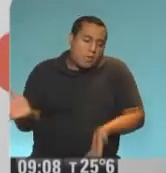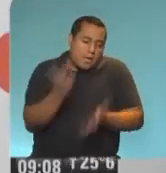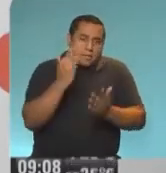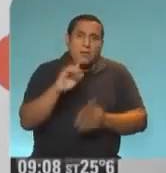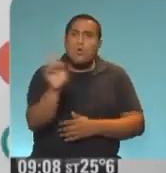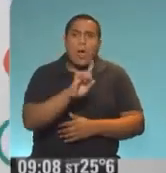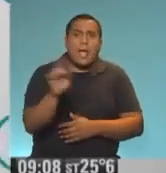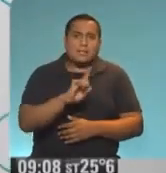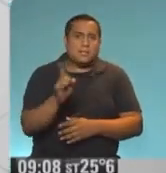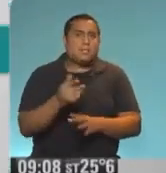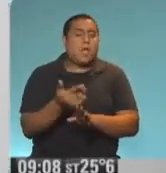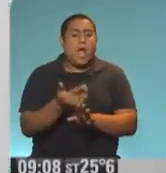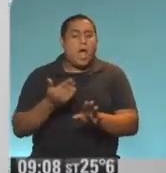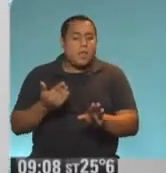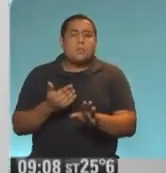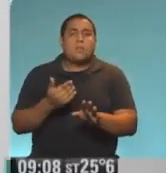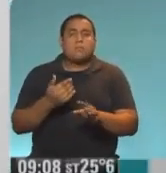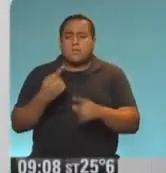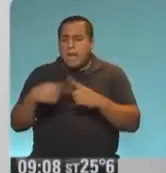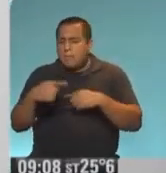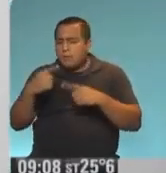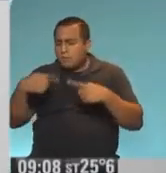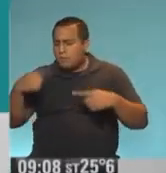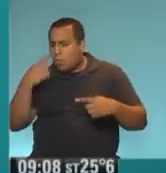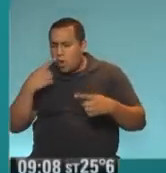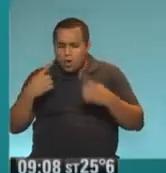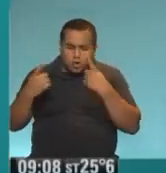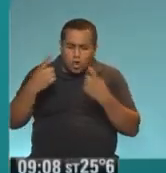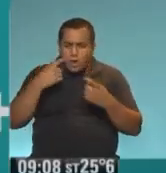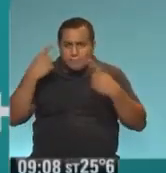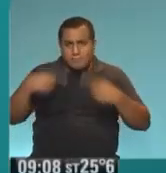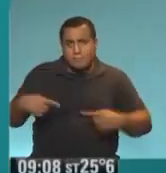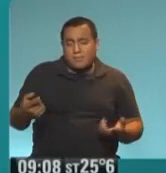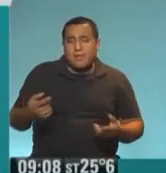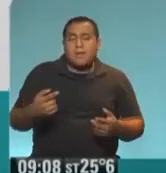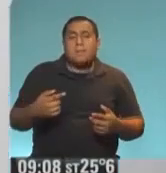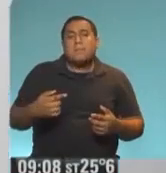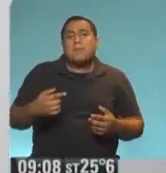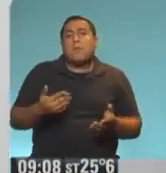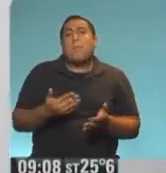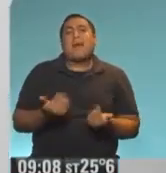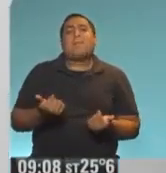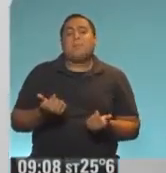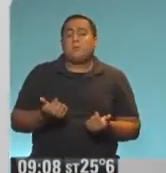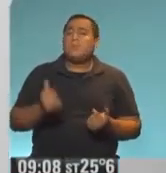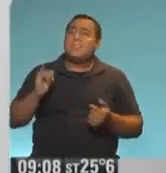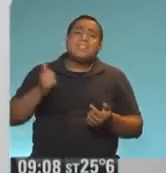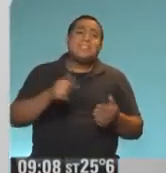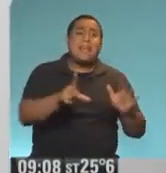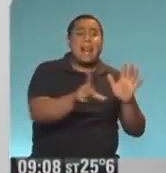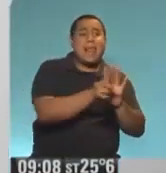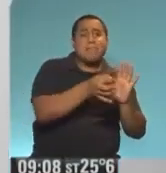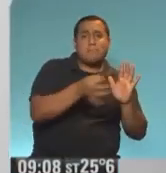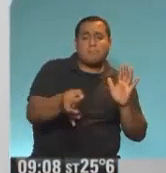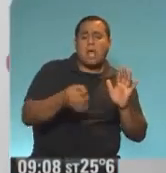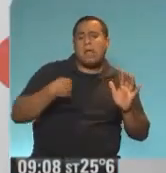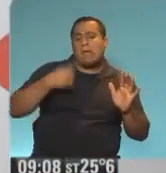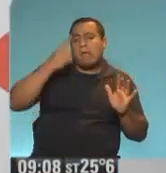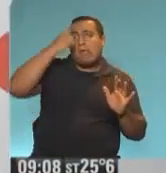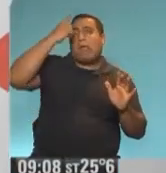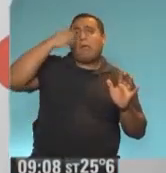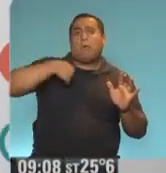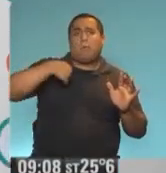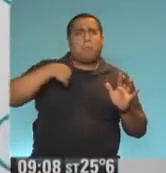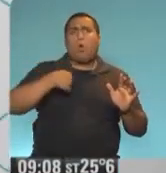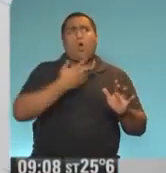hizo, simplemente es una cuestión administrativa, un pasito más que se dio con la que dice que obedece a la ley, no es que se me ocurrió a mí o al gobierno, la